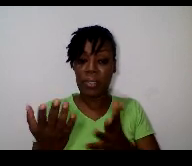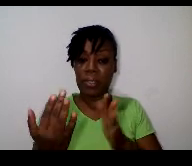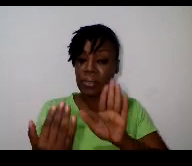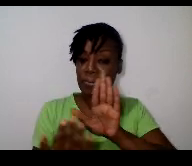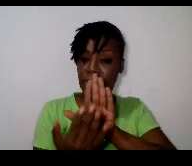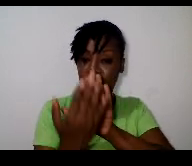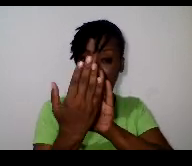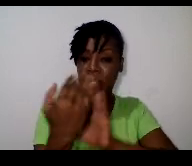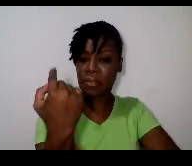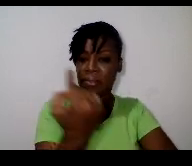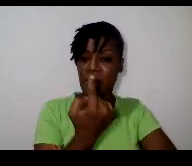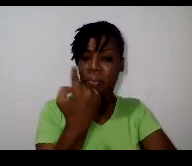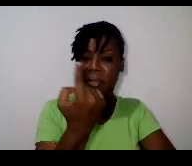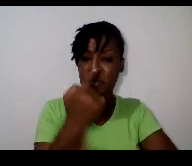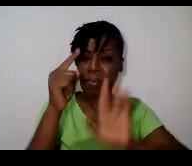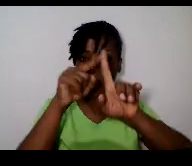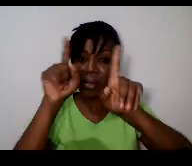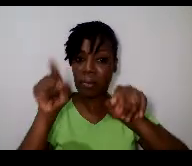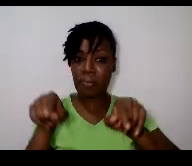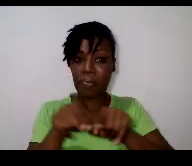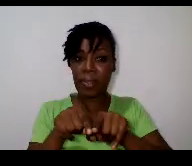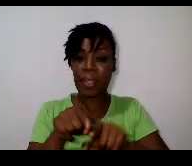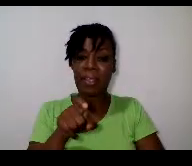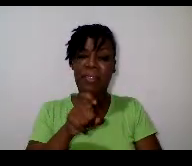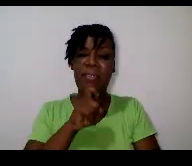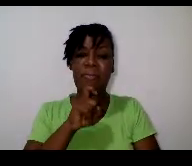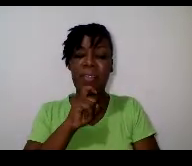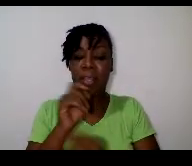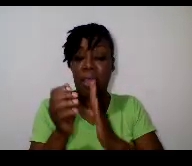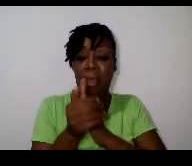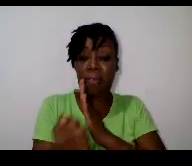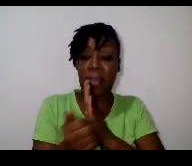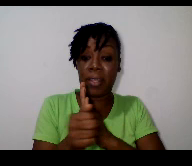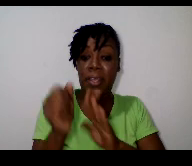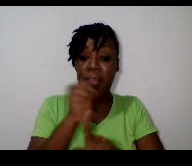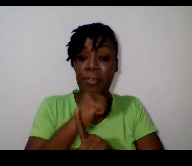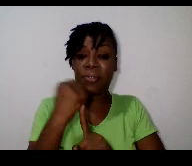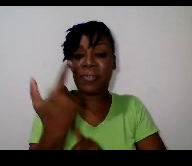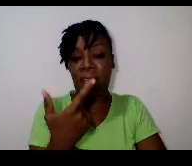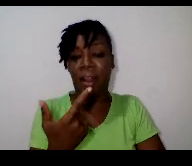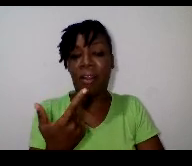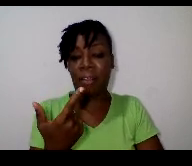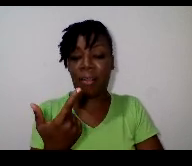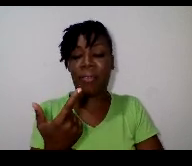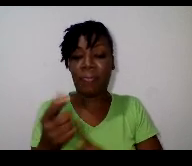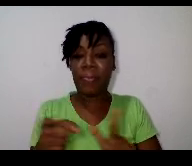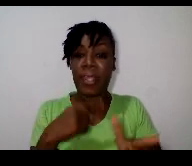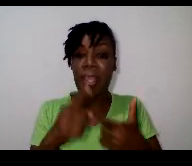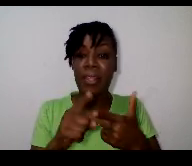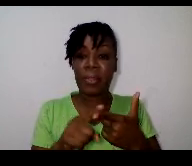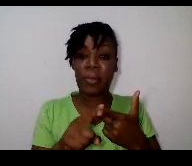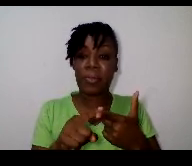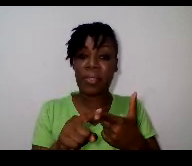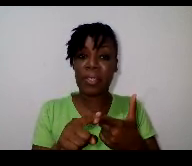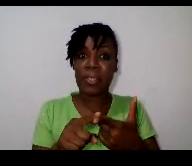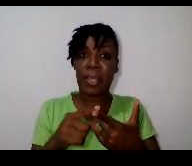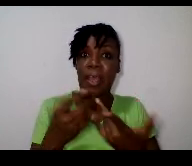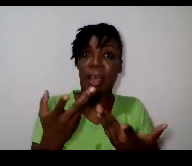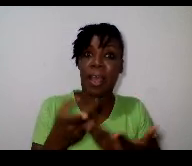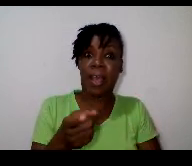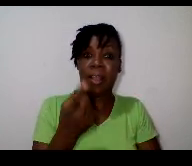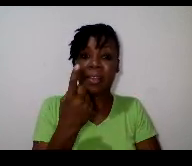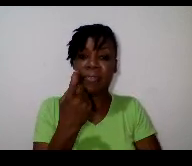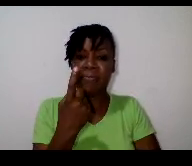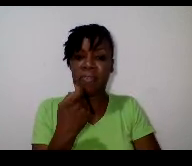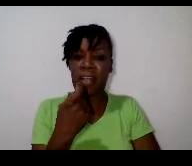desarrollan dificultades o retraso en las habilidades sociales. Eso es la capacidad que tienen para ser empáticos con el otro, para entender